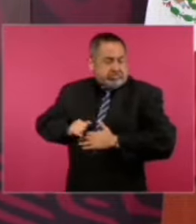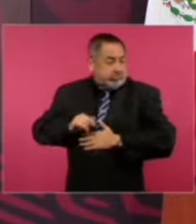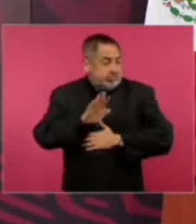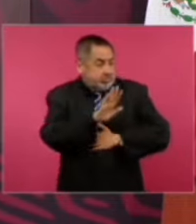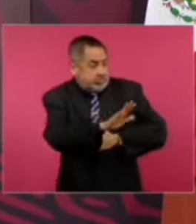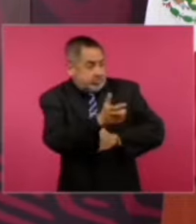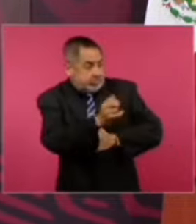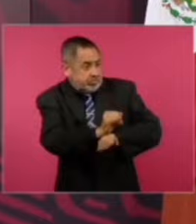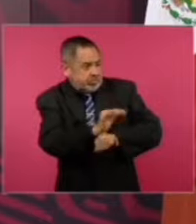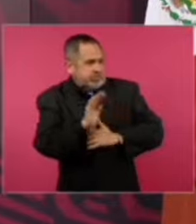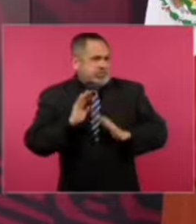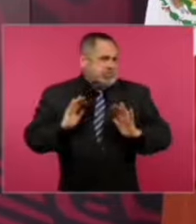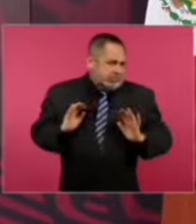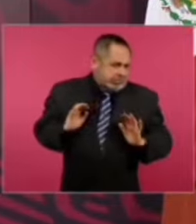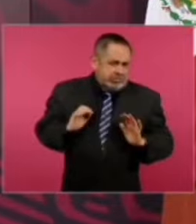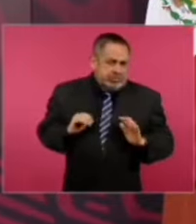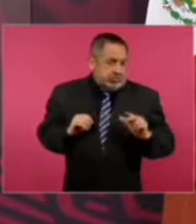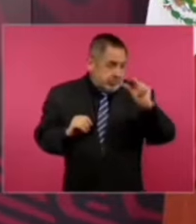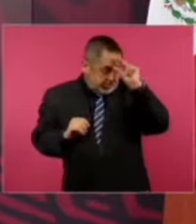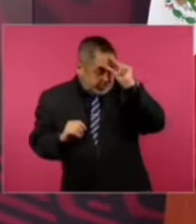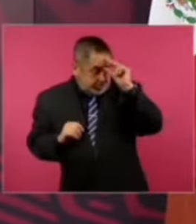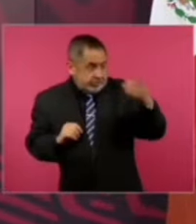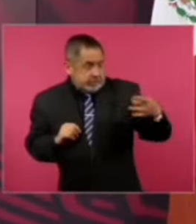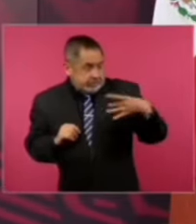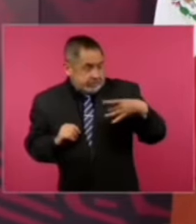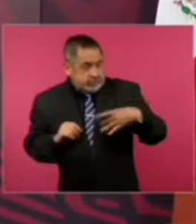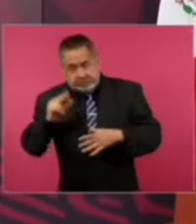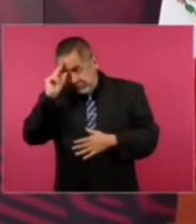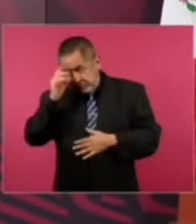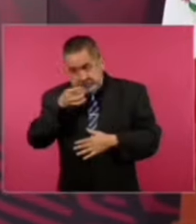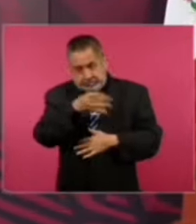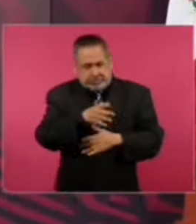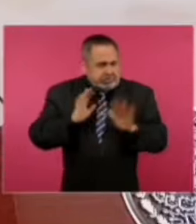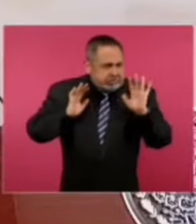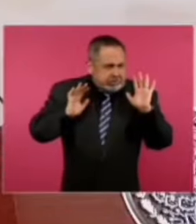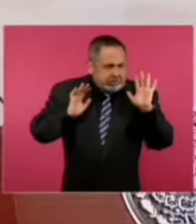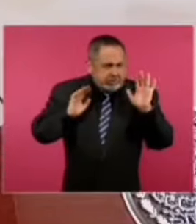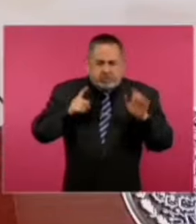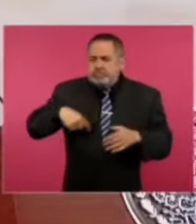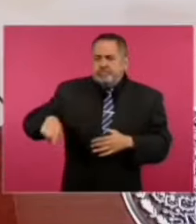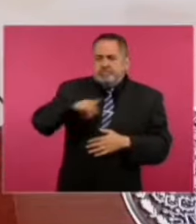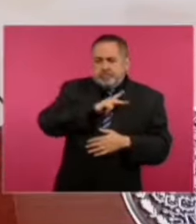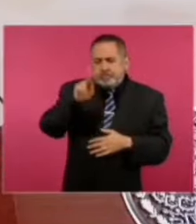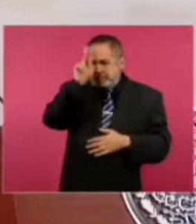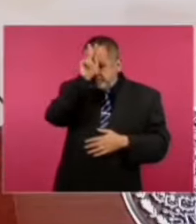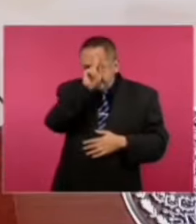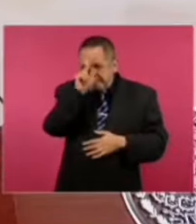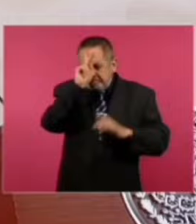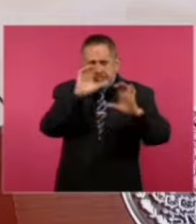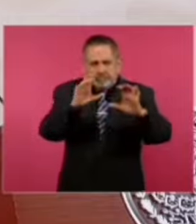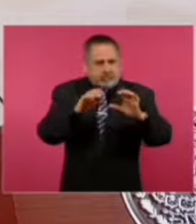Y si hay más inteligencia y prudencia, no nos enganchemos.